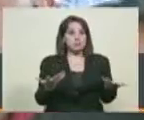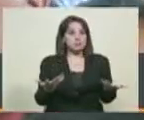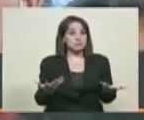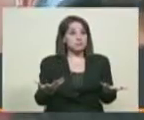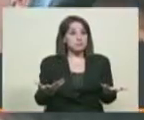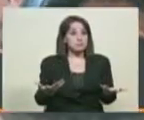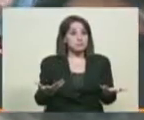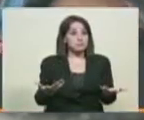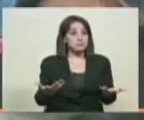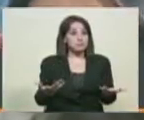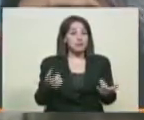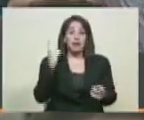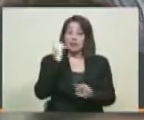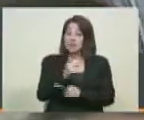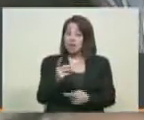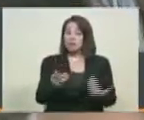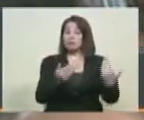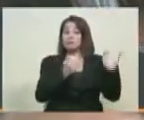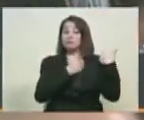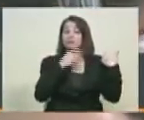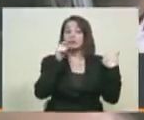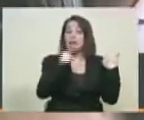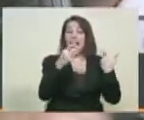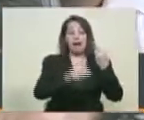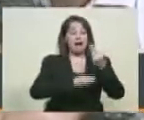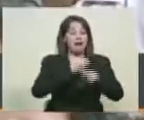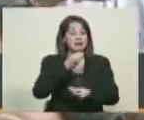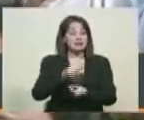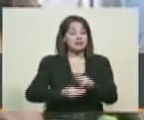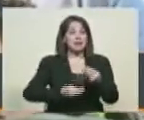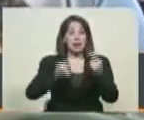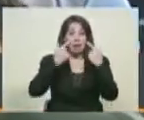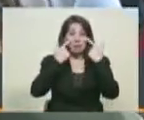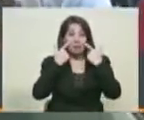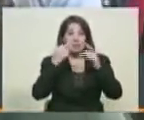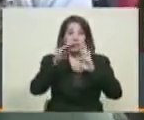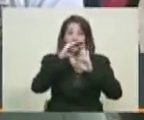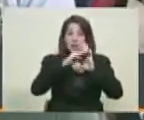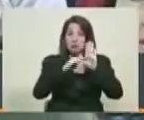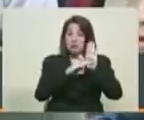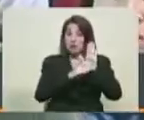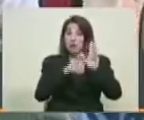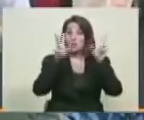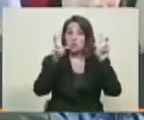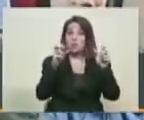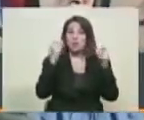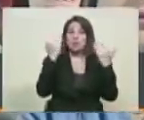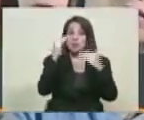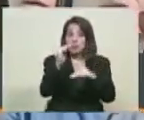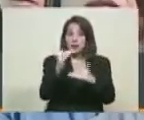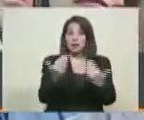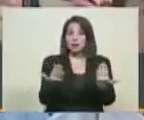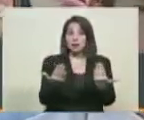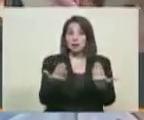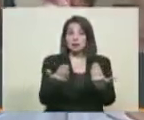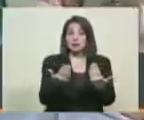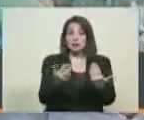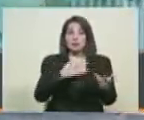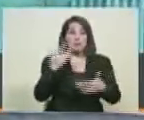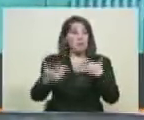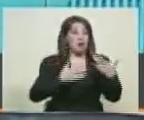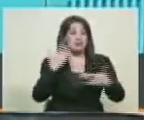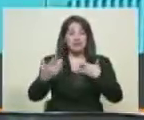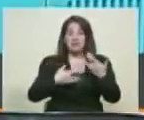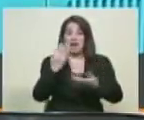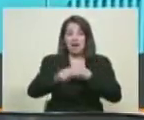Sobre eso vamos a tomar acciones, que como yo dije en la nueva etapa, vamos a activar